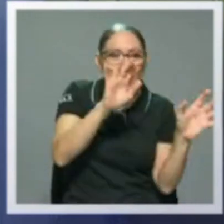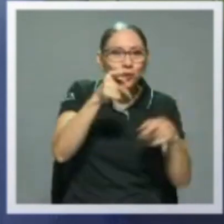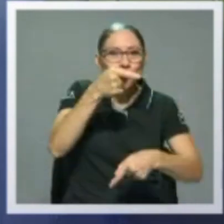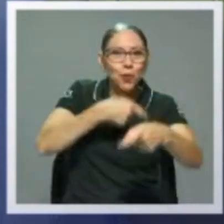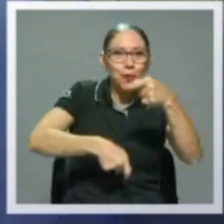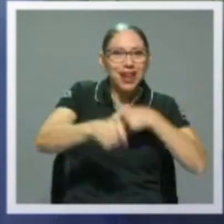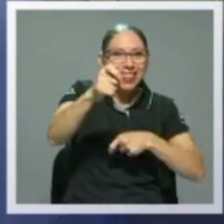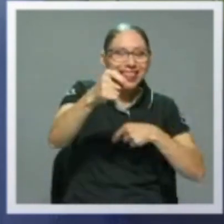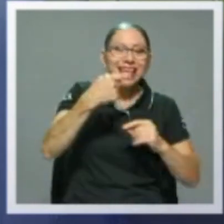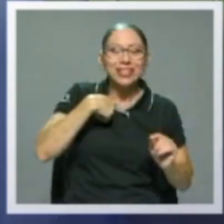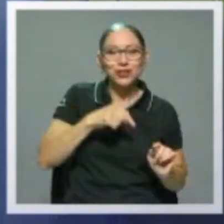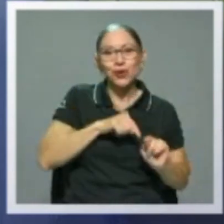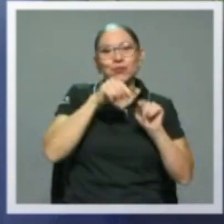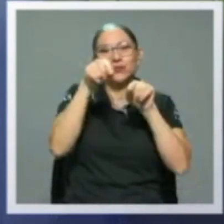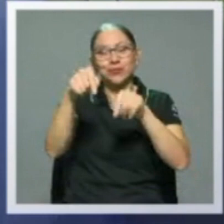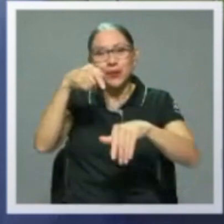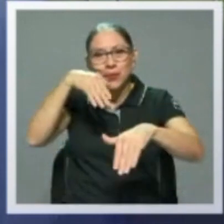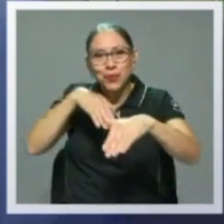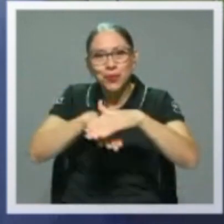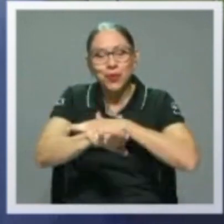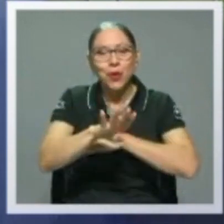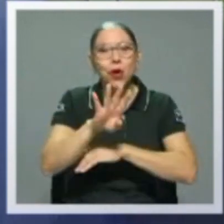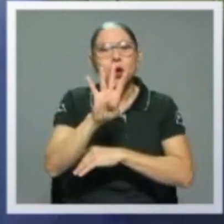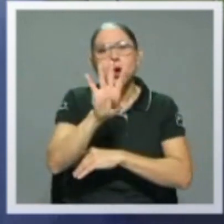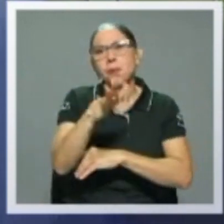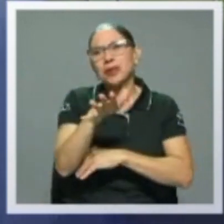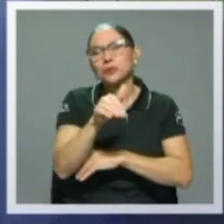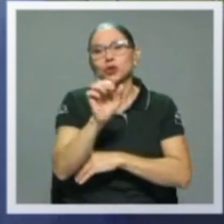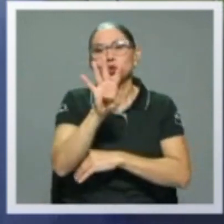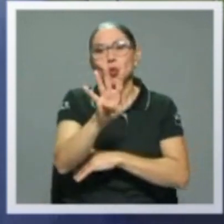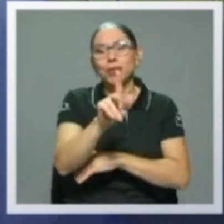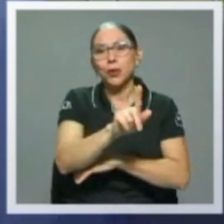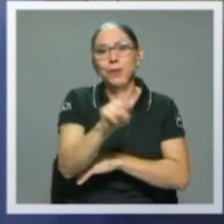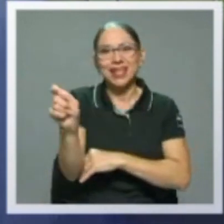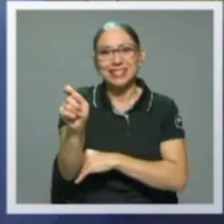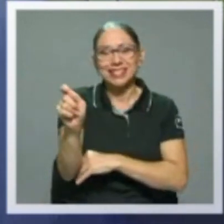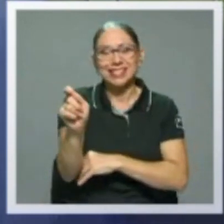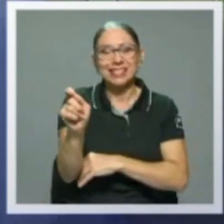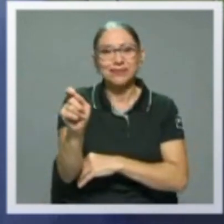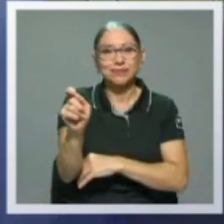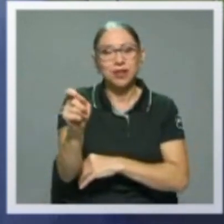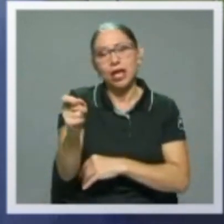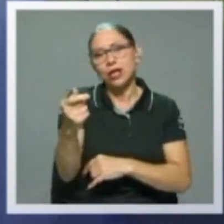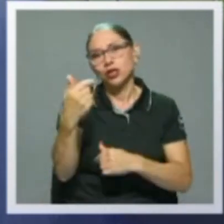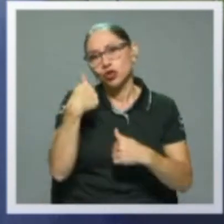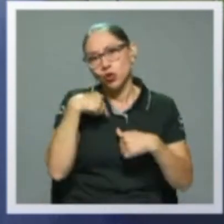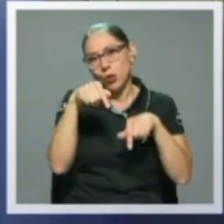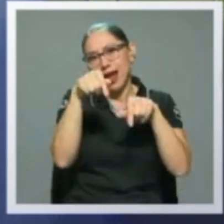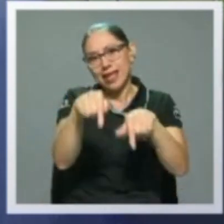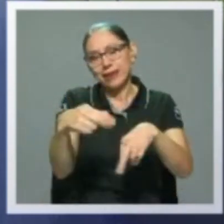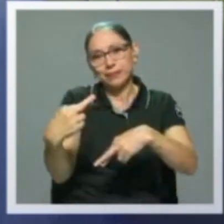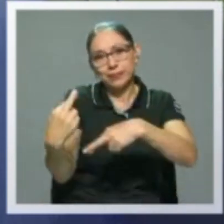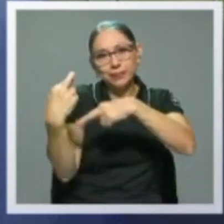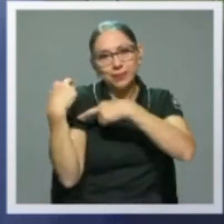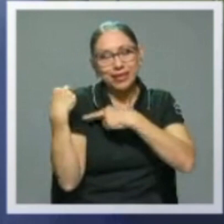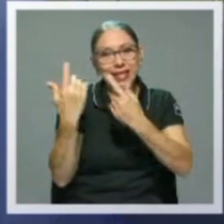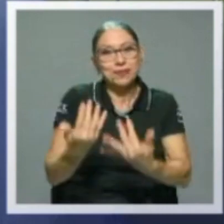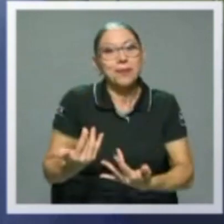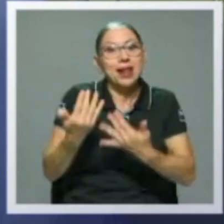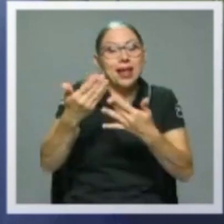él se fue, y estuve como 4 meses en la espera de que viniera el nuevo